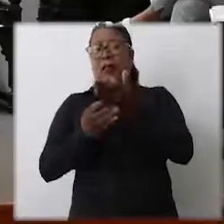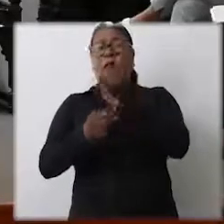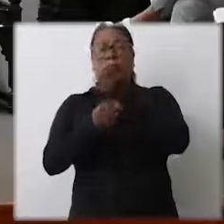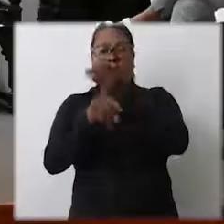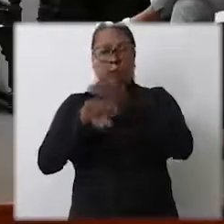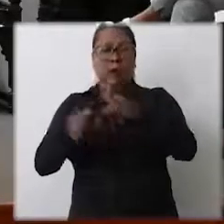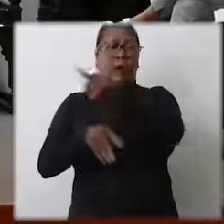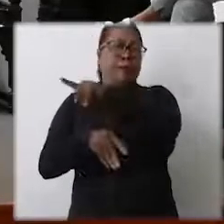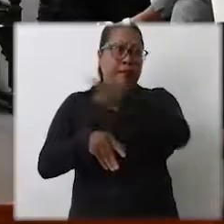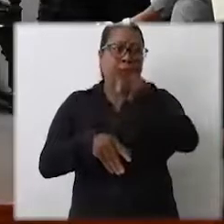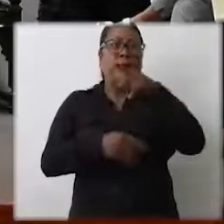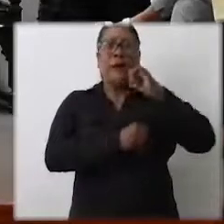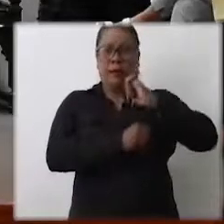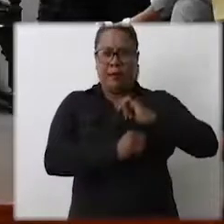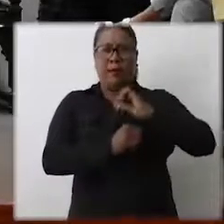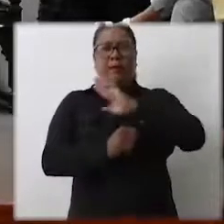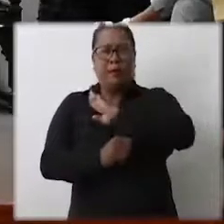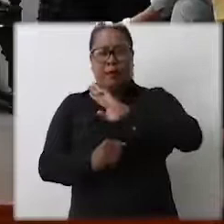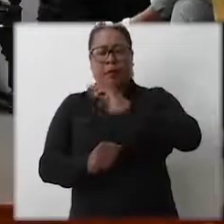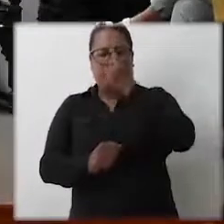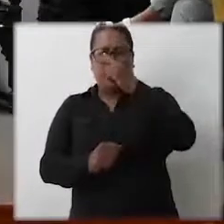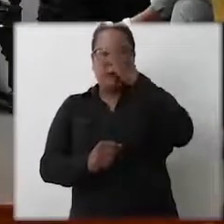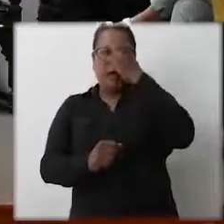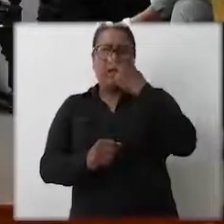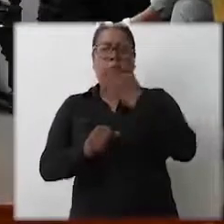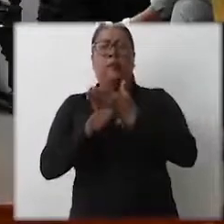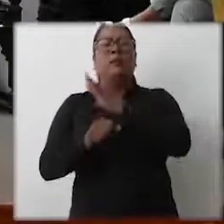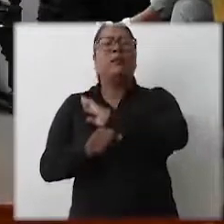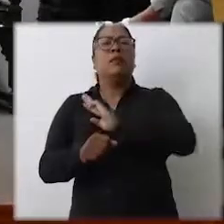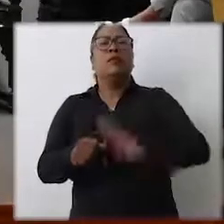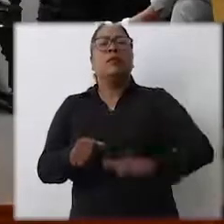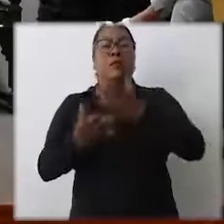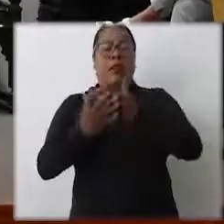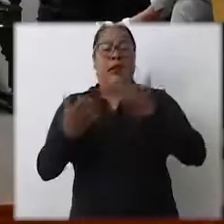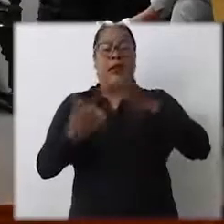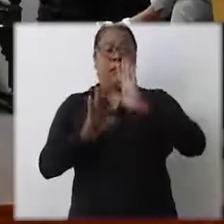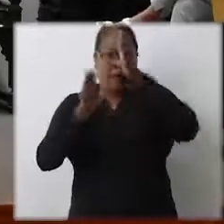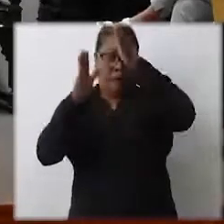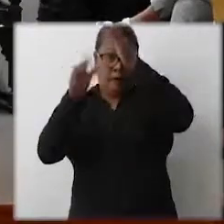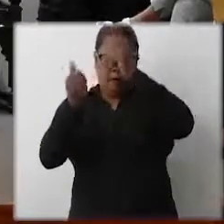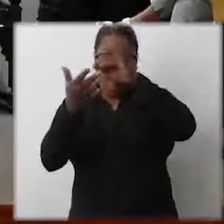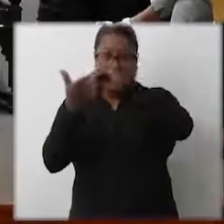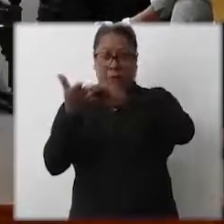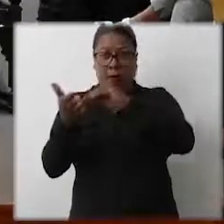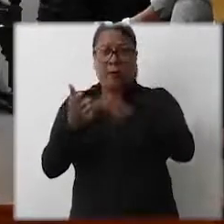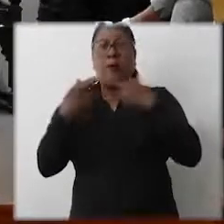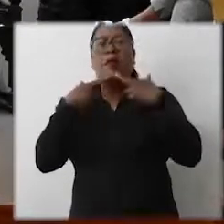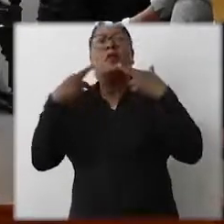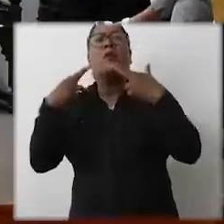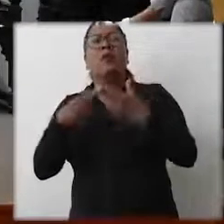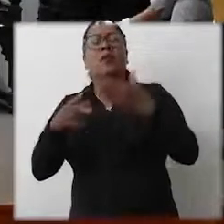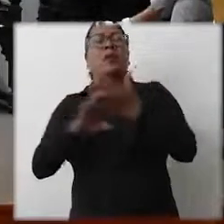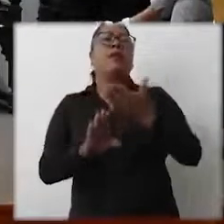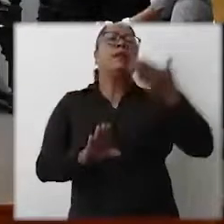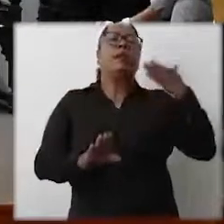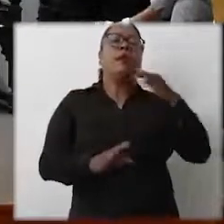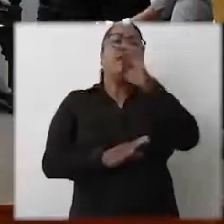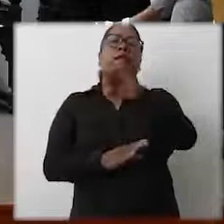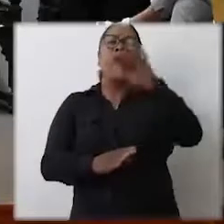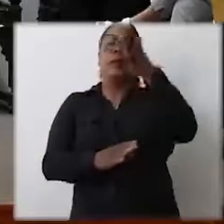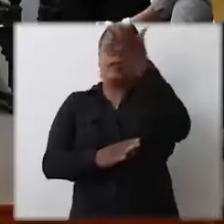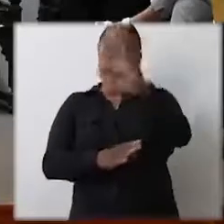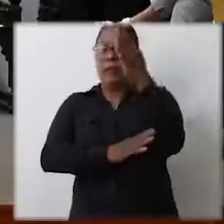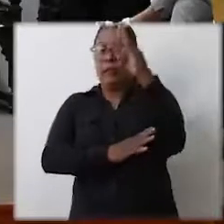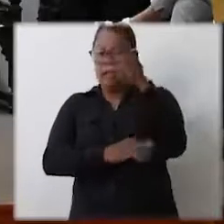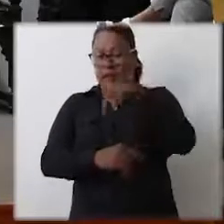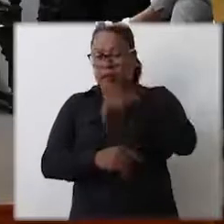extraordinaria de Cabildo de fecha 14 de febrero de 2022. Lo anterior, como lo establece el artículo 40, fracción